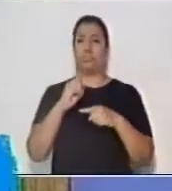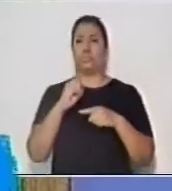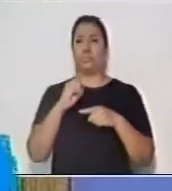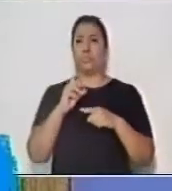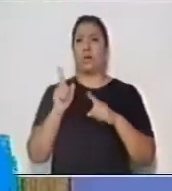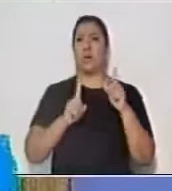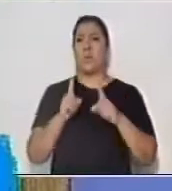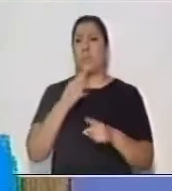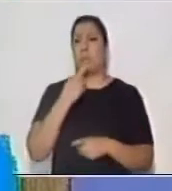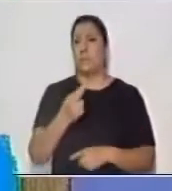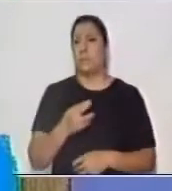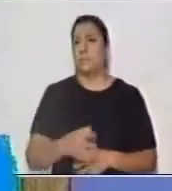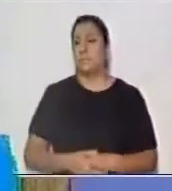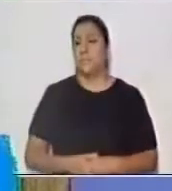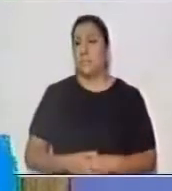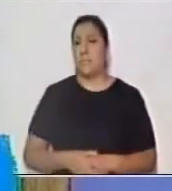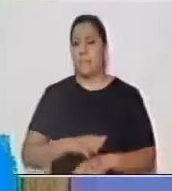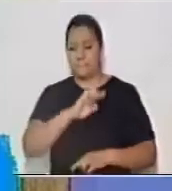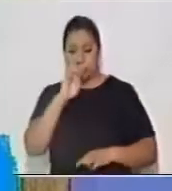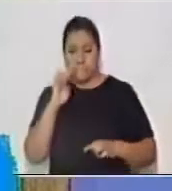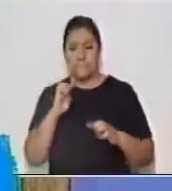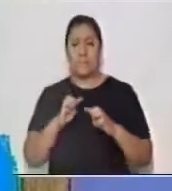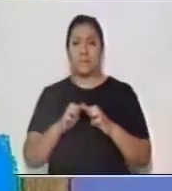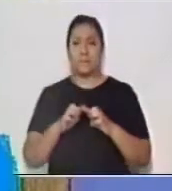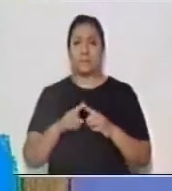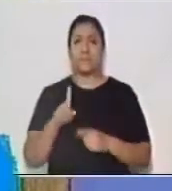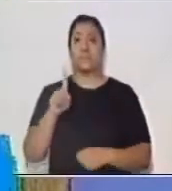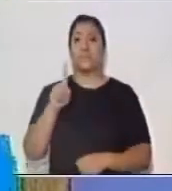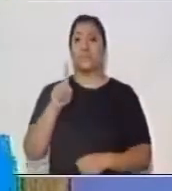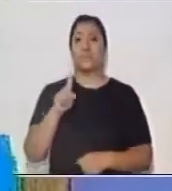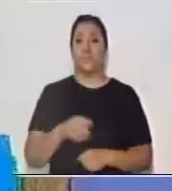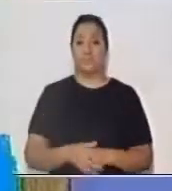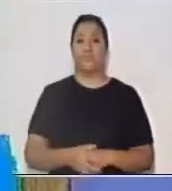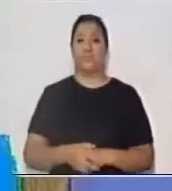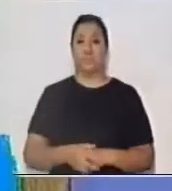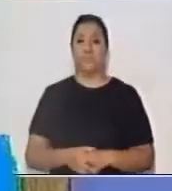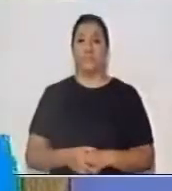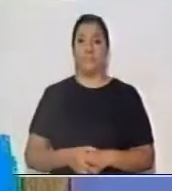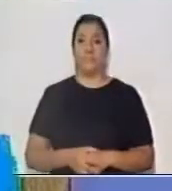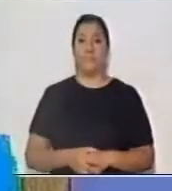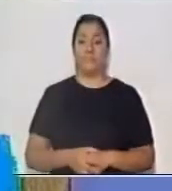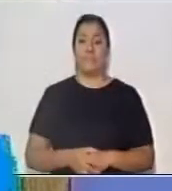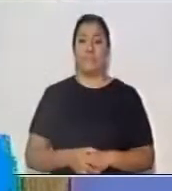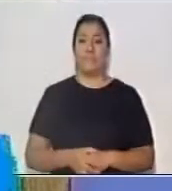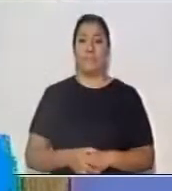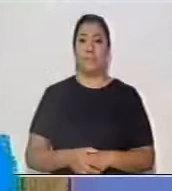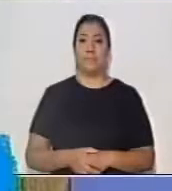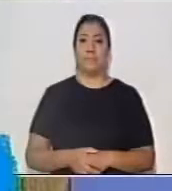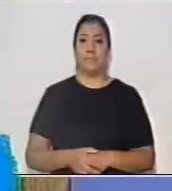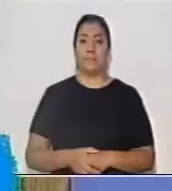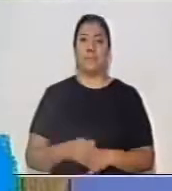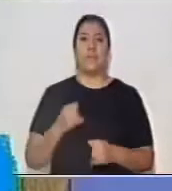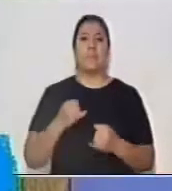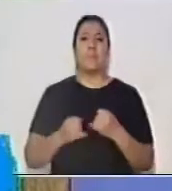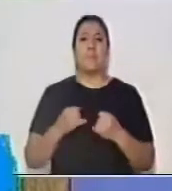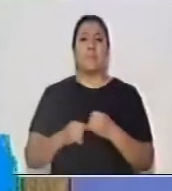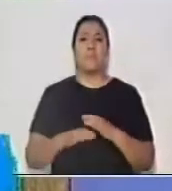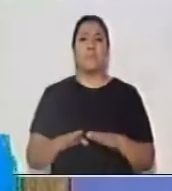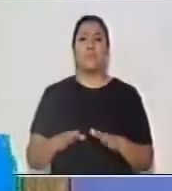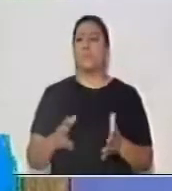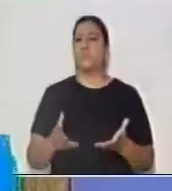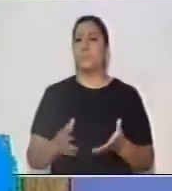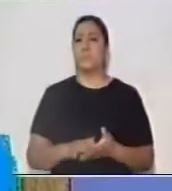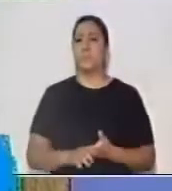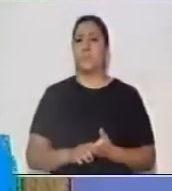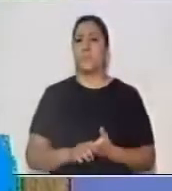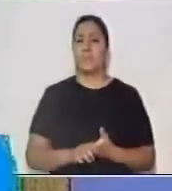resultado? Perfecto, 1. ¿Sí? Y por último,